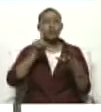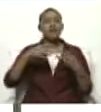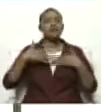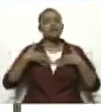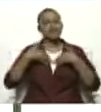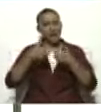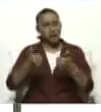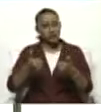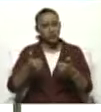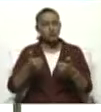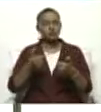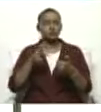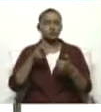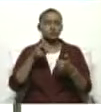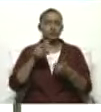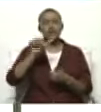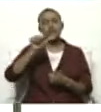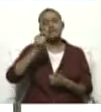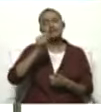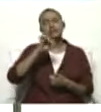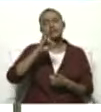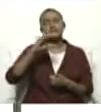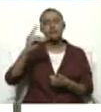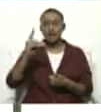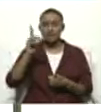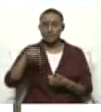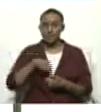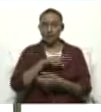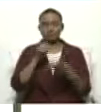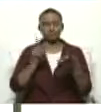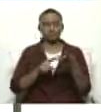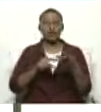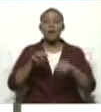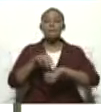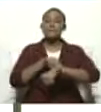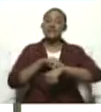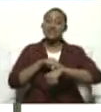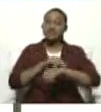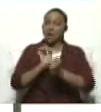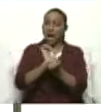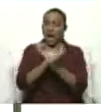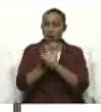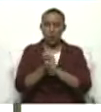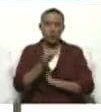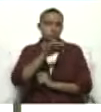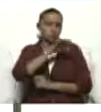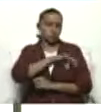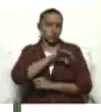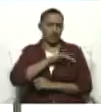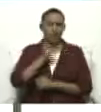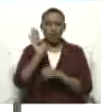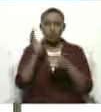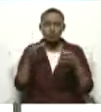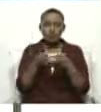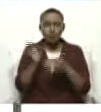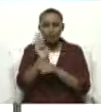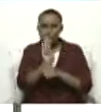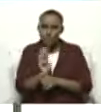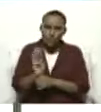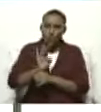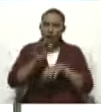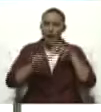Integral, ISAI, y el Ministerio del Poder Popular para Ecosocialismo, MINEC, y grupos proteccionistas.